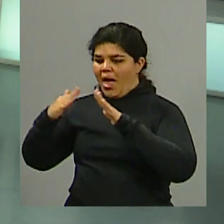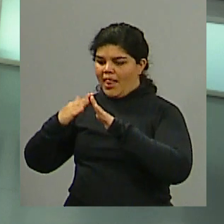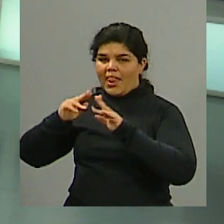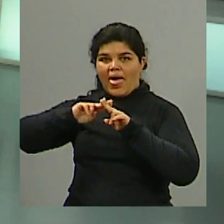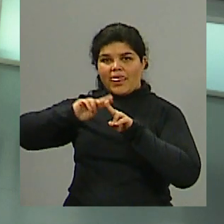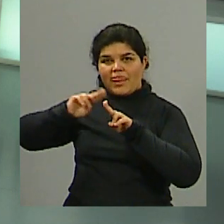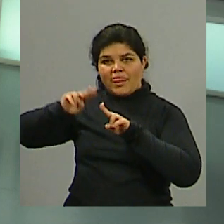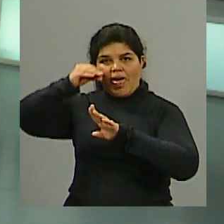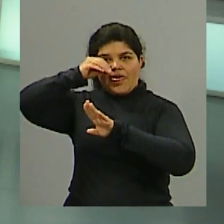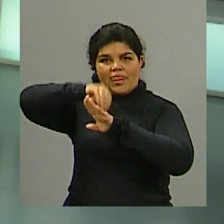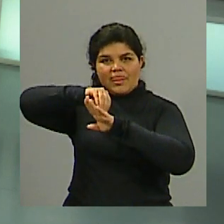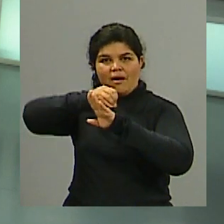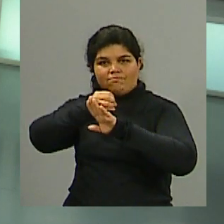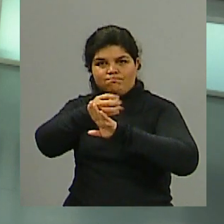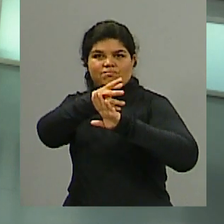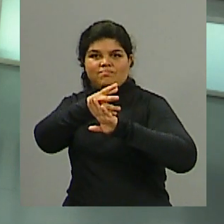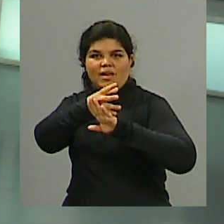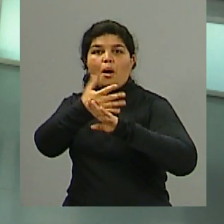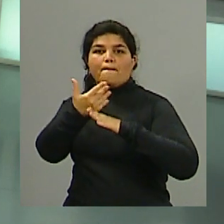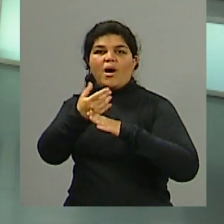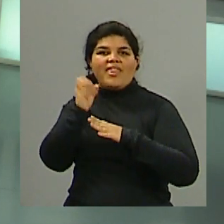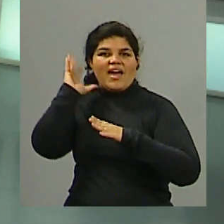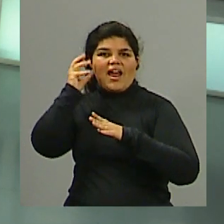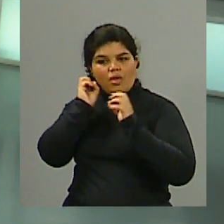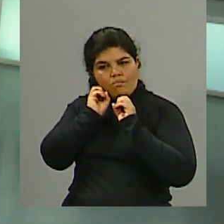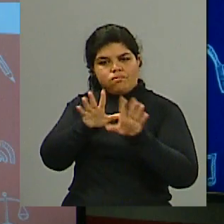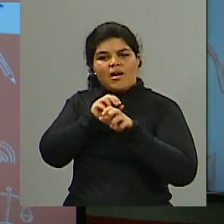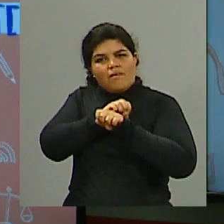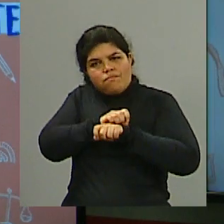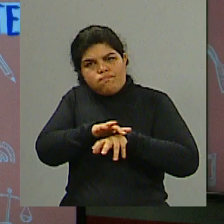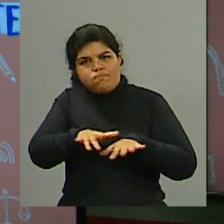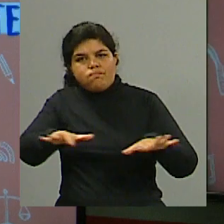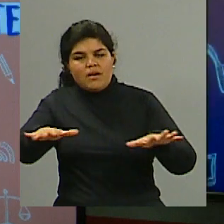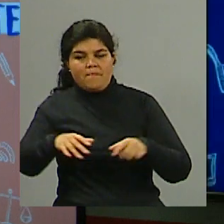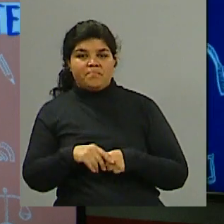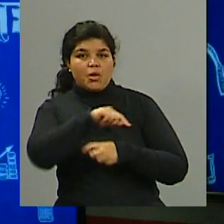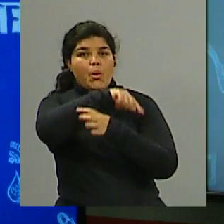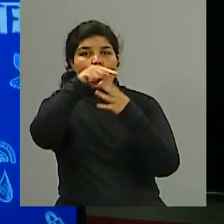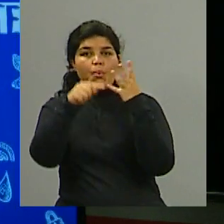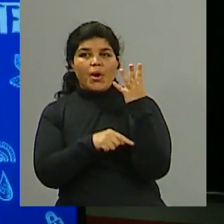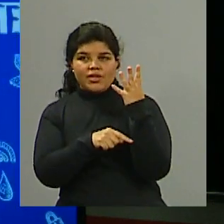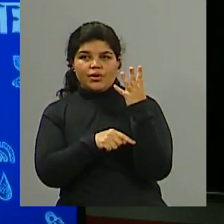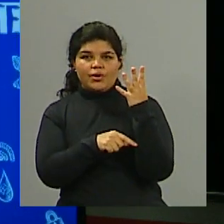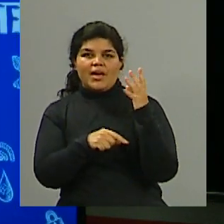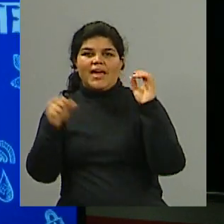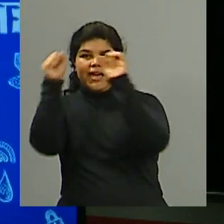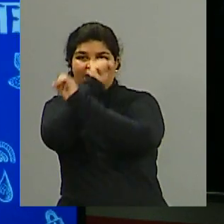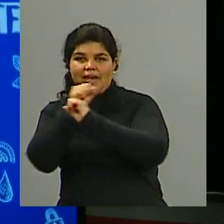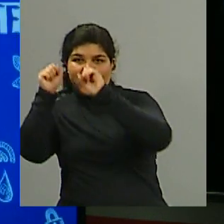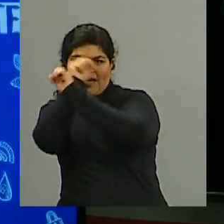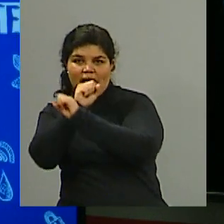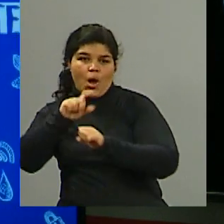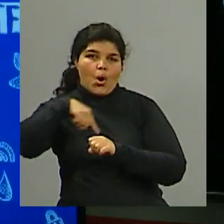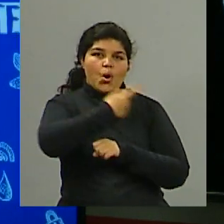los famosos radioaficionados, ¿sí? En Claro. ese momento, los 4 eran estudiantes, uno de ingeniería y el resto era de medicina. Tenían también